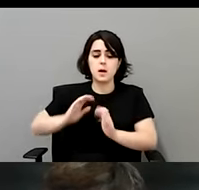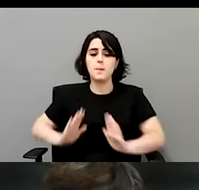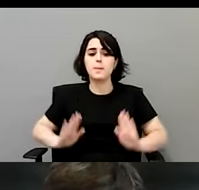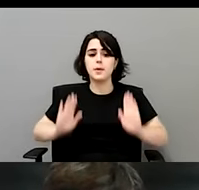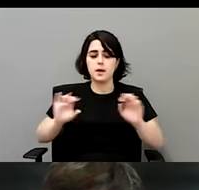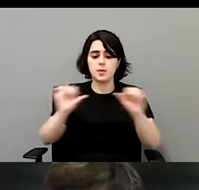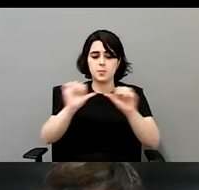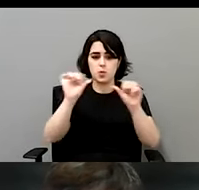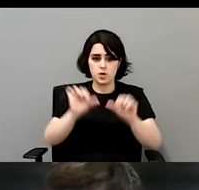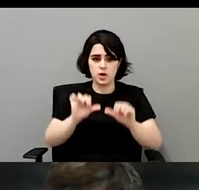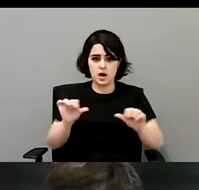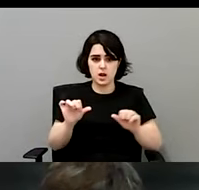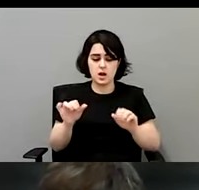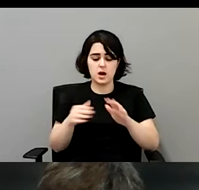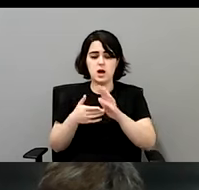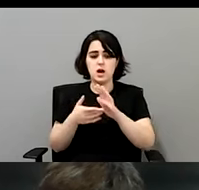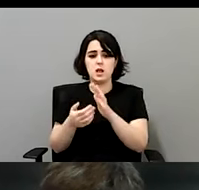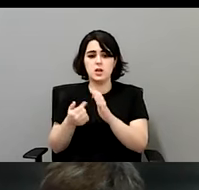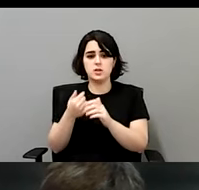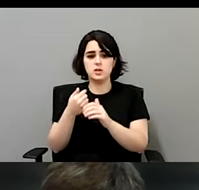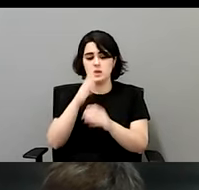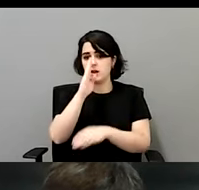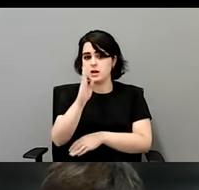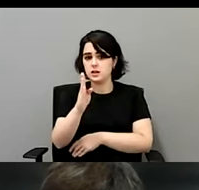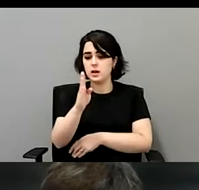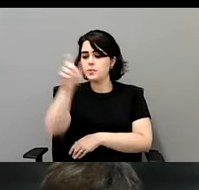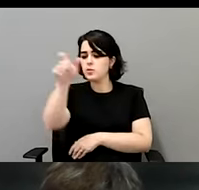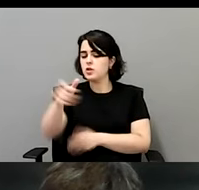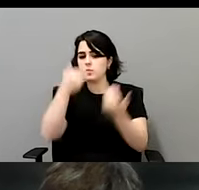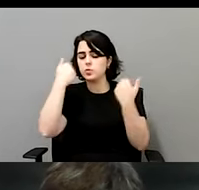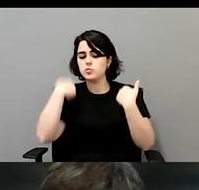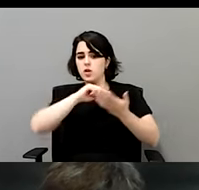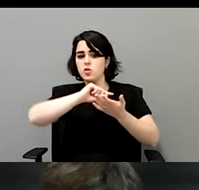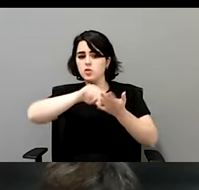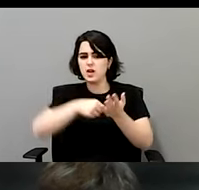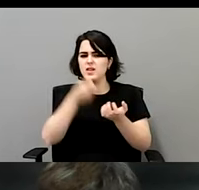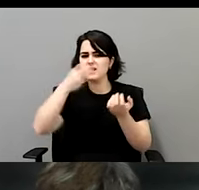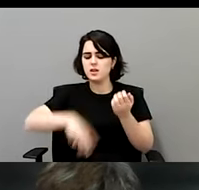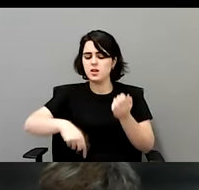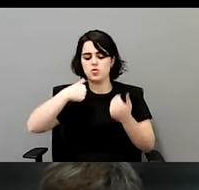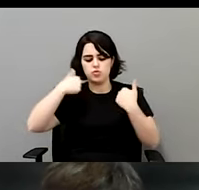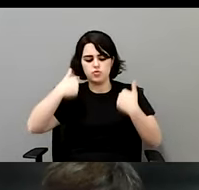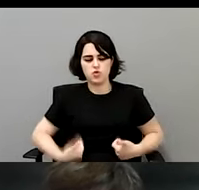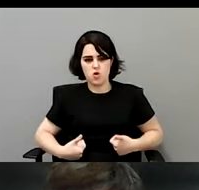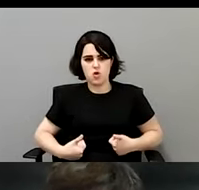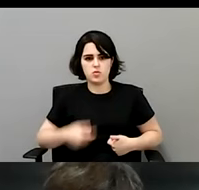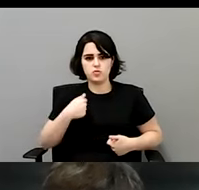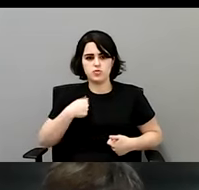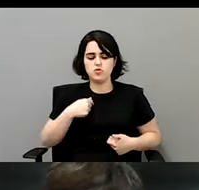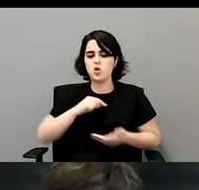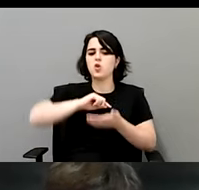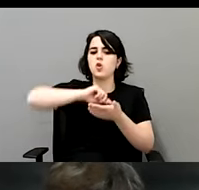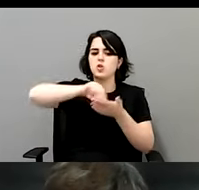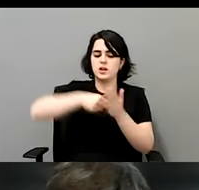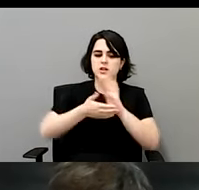persona que contrata soy yo. Yo contrato no laboralmente, sino hago